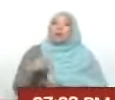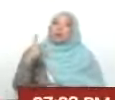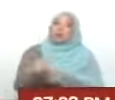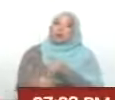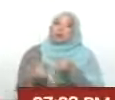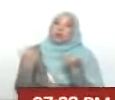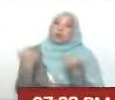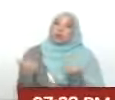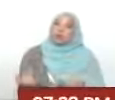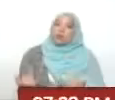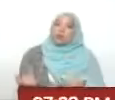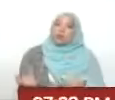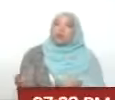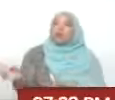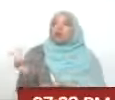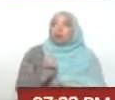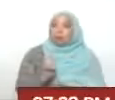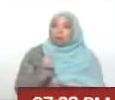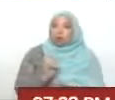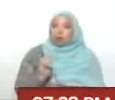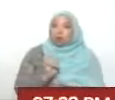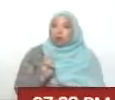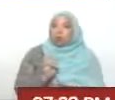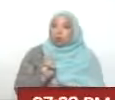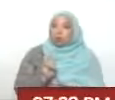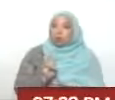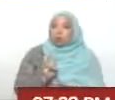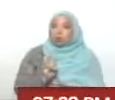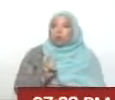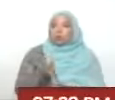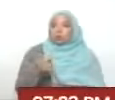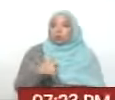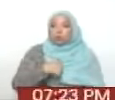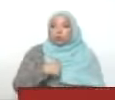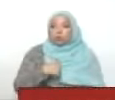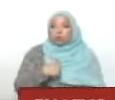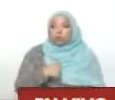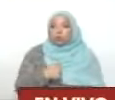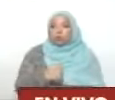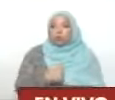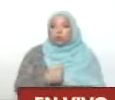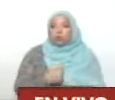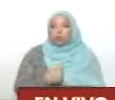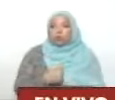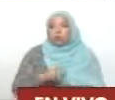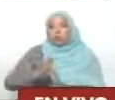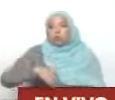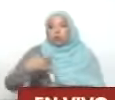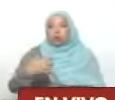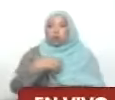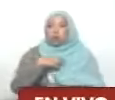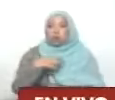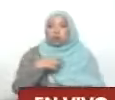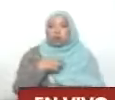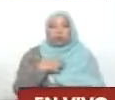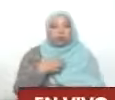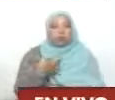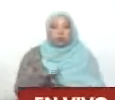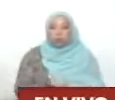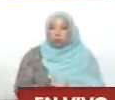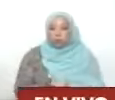a la democracia venezolana. Con el favor de Dios, no han podido ni